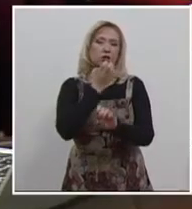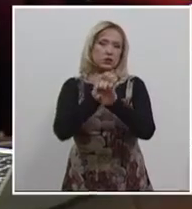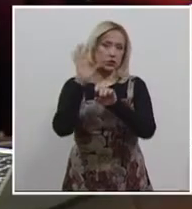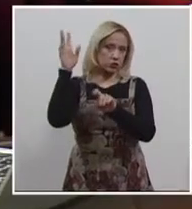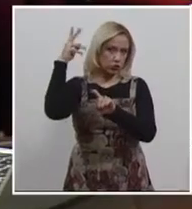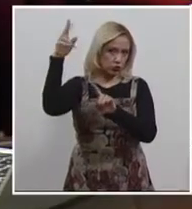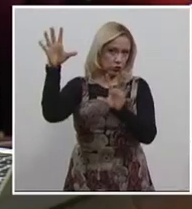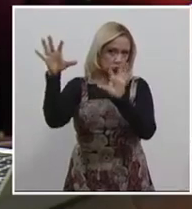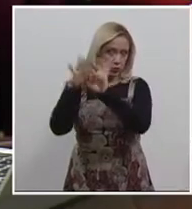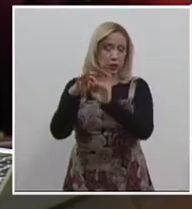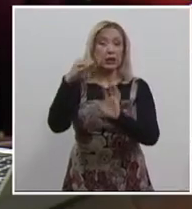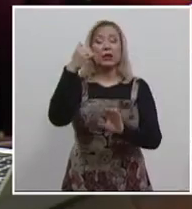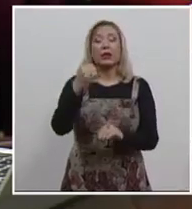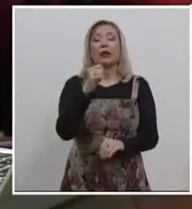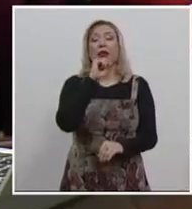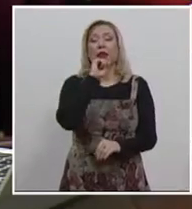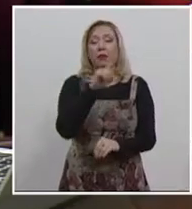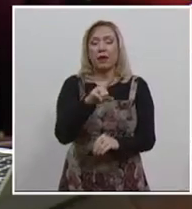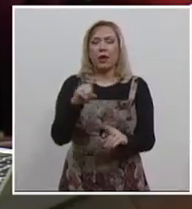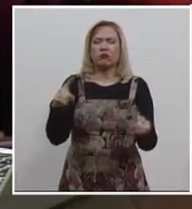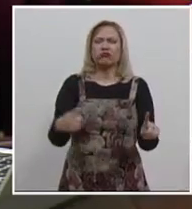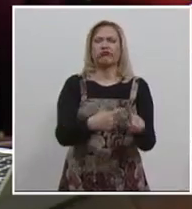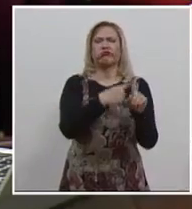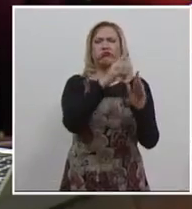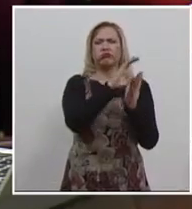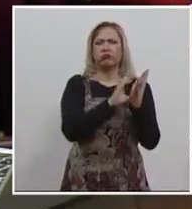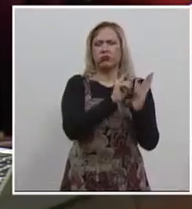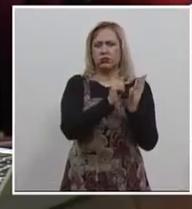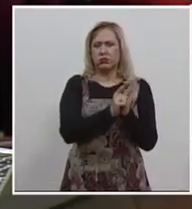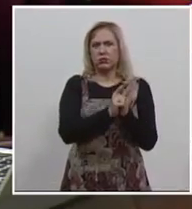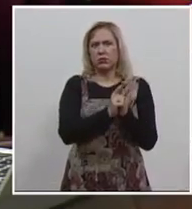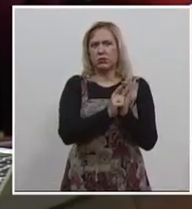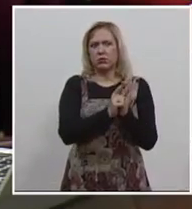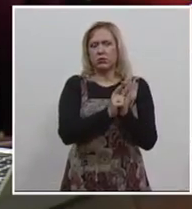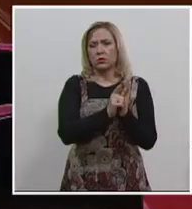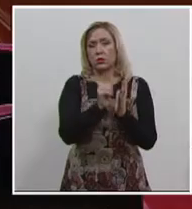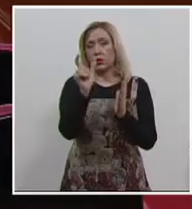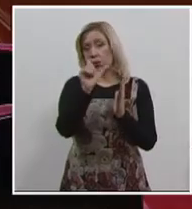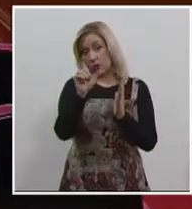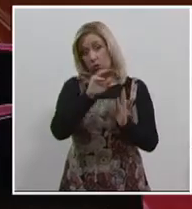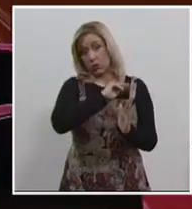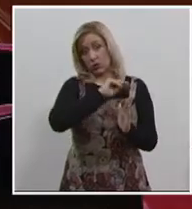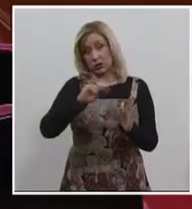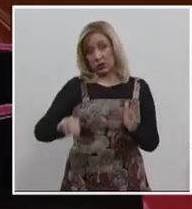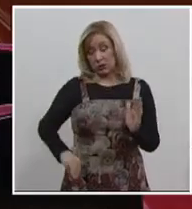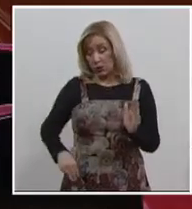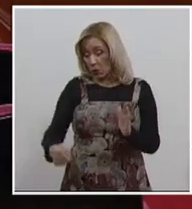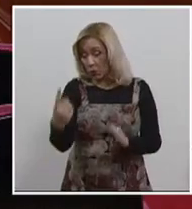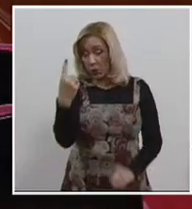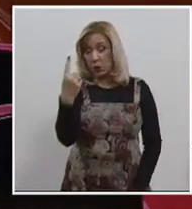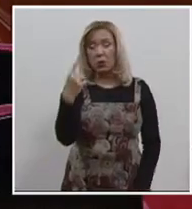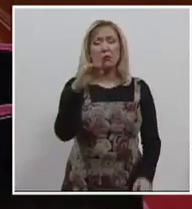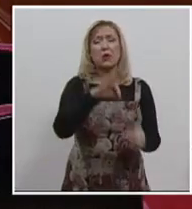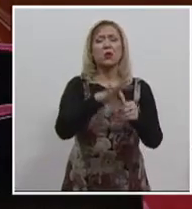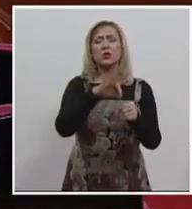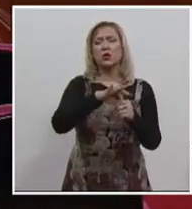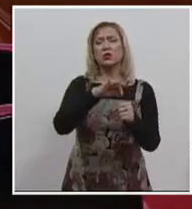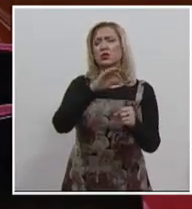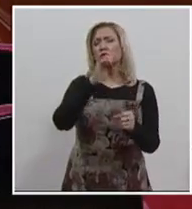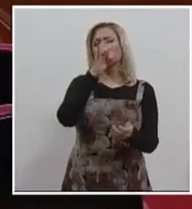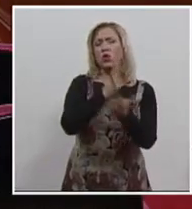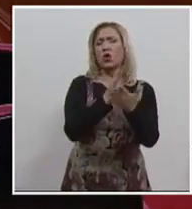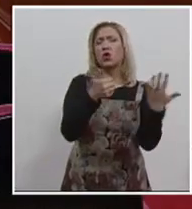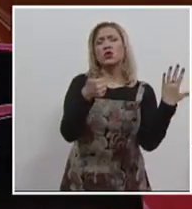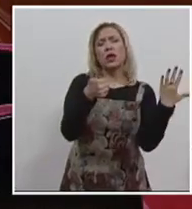también en cuenta es que en esta controversia constitucional, al tratarse de un municipio, bastaron con 6 votos para la